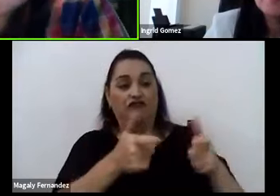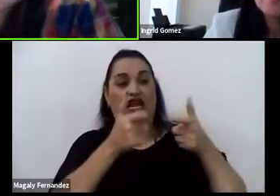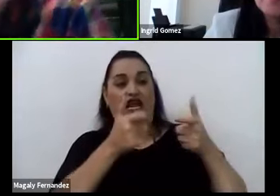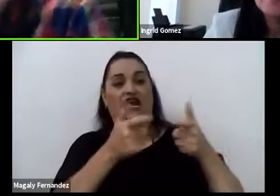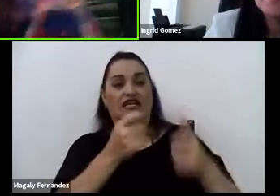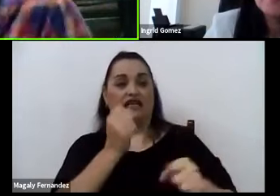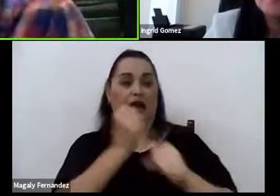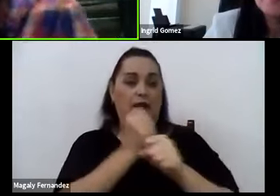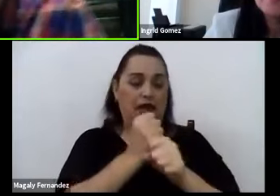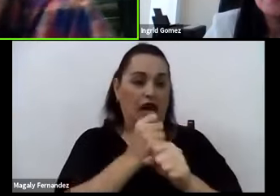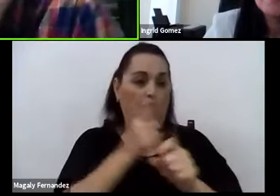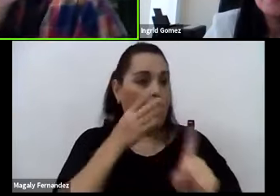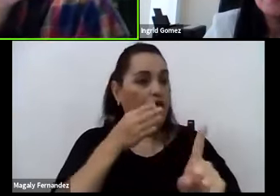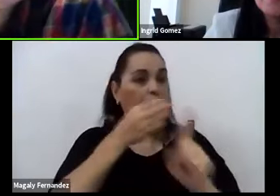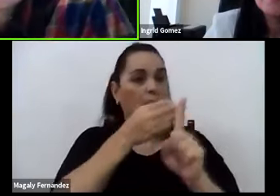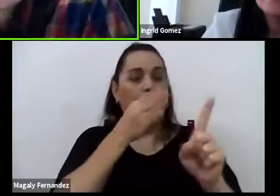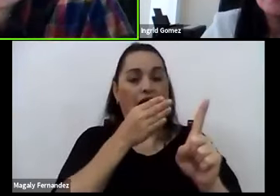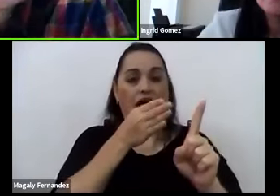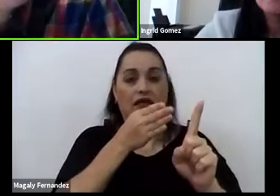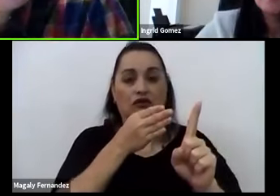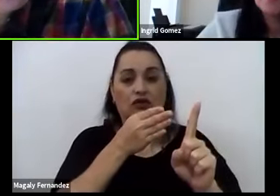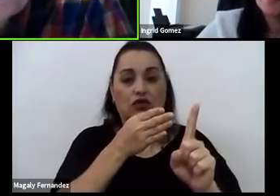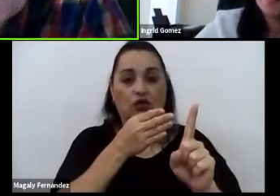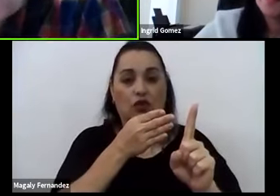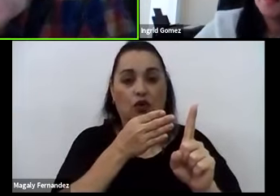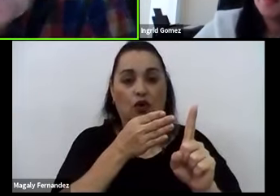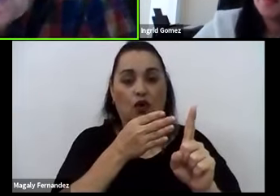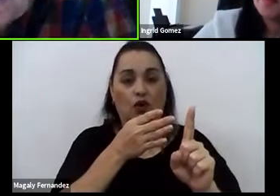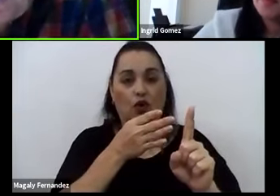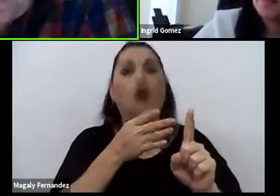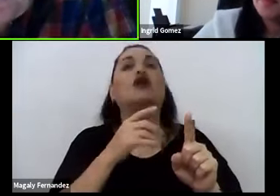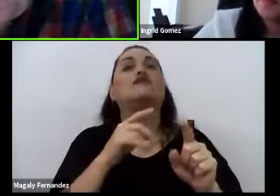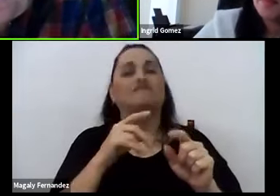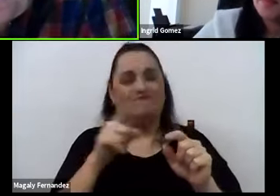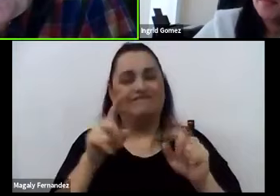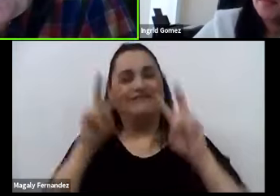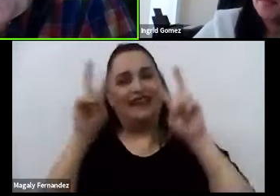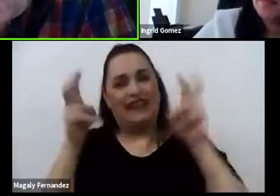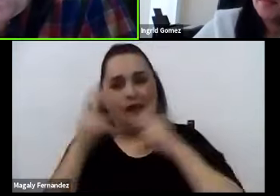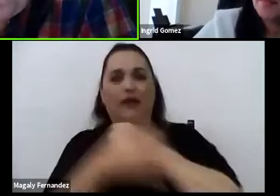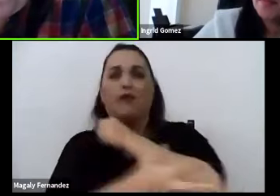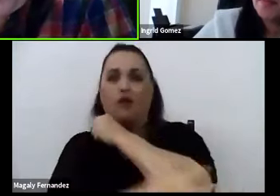un impacto positivo sobre la pobreza.